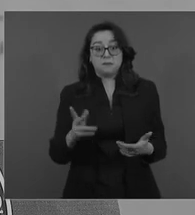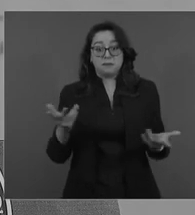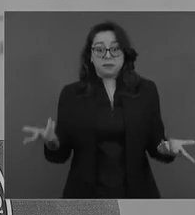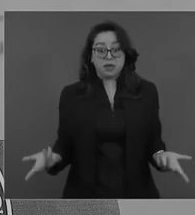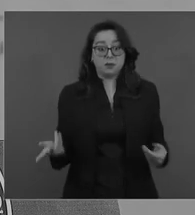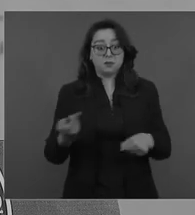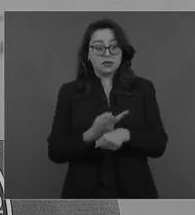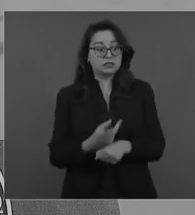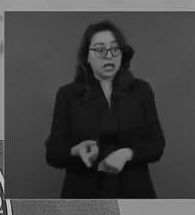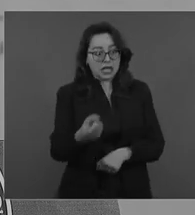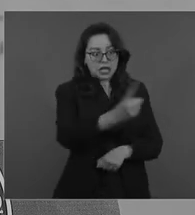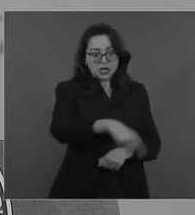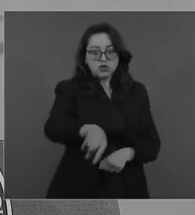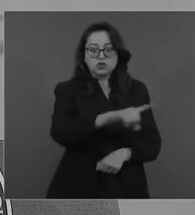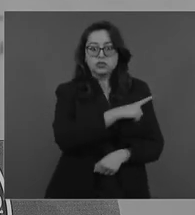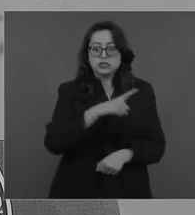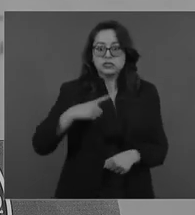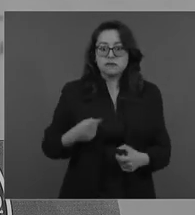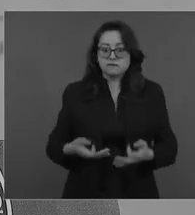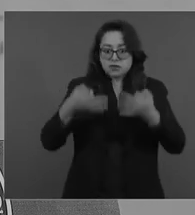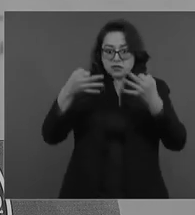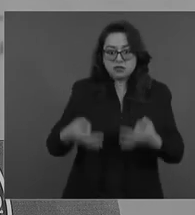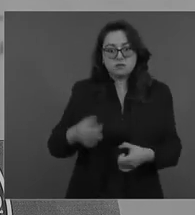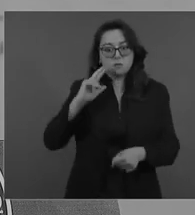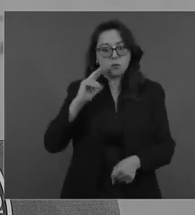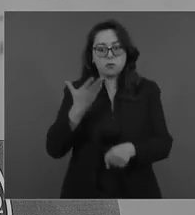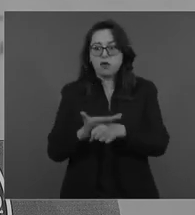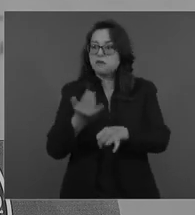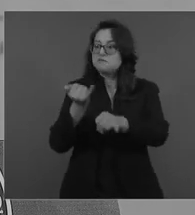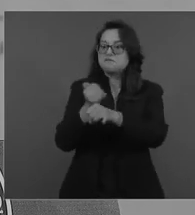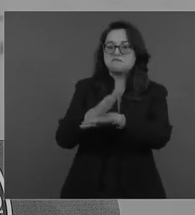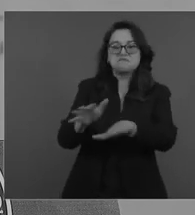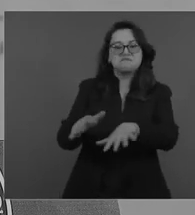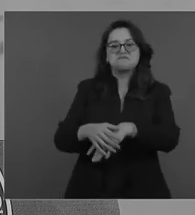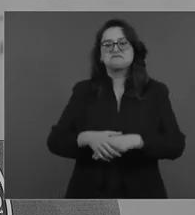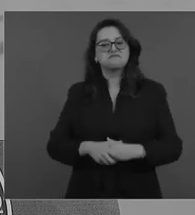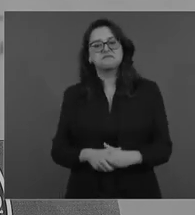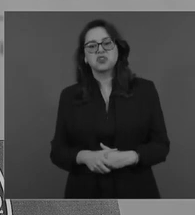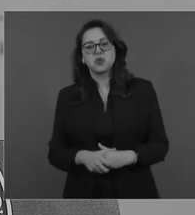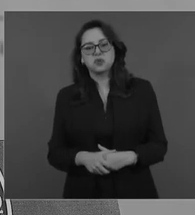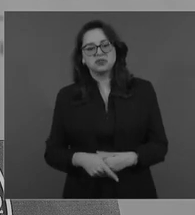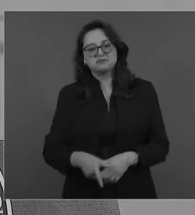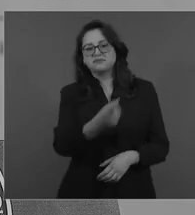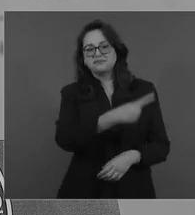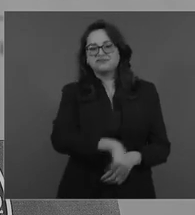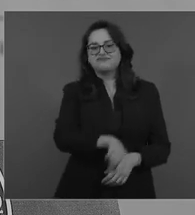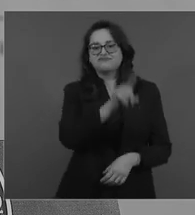sus audiencias, no fueron sus aliados, al contrario.